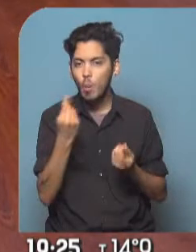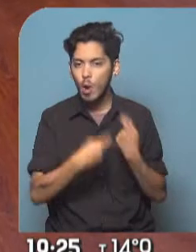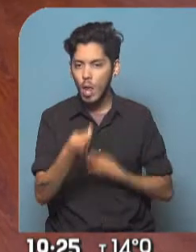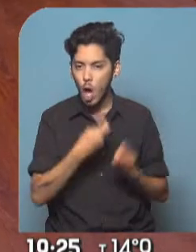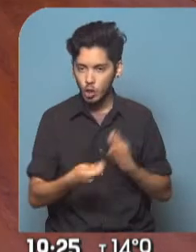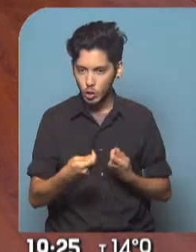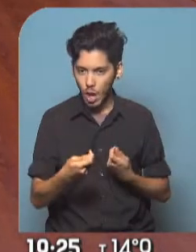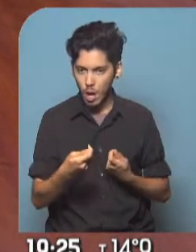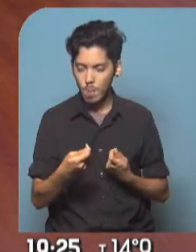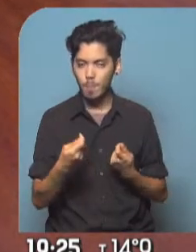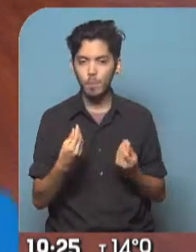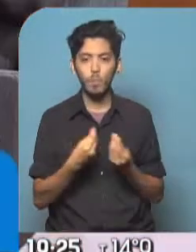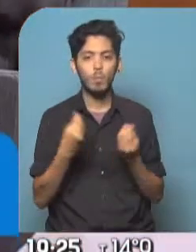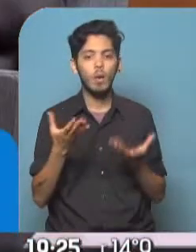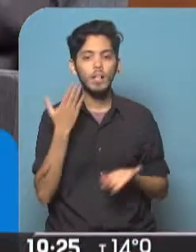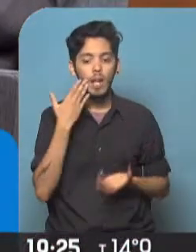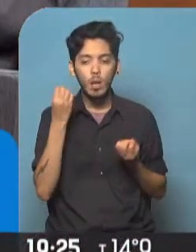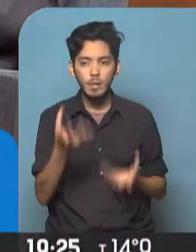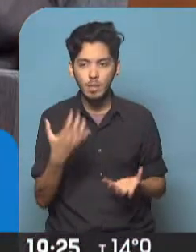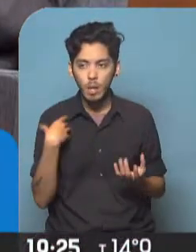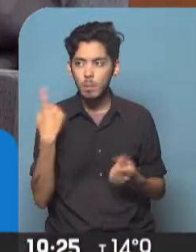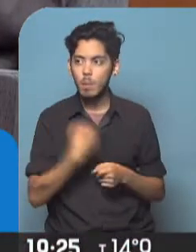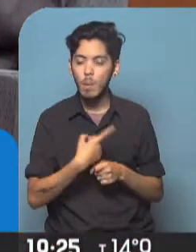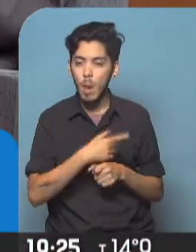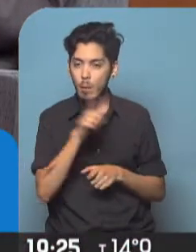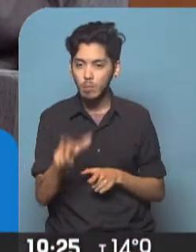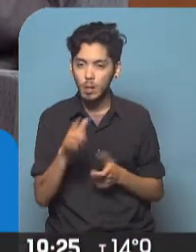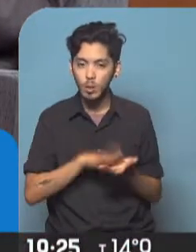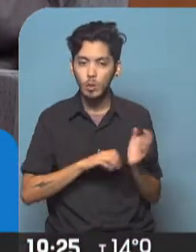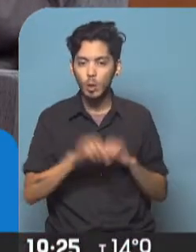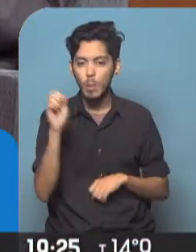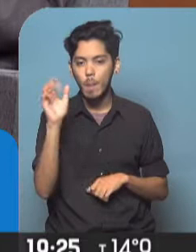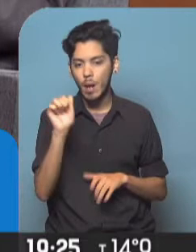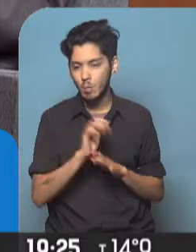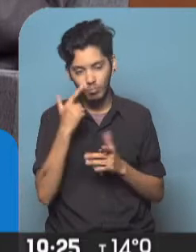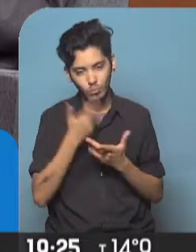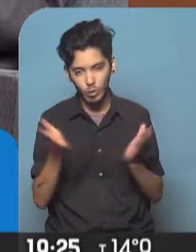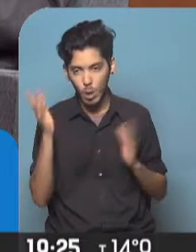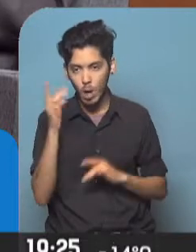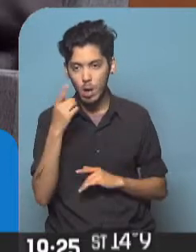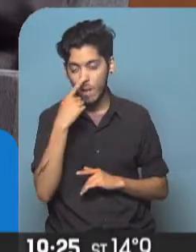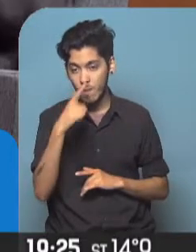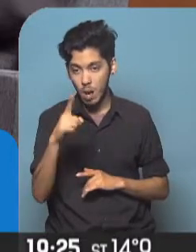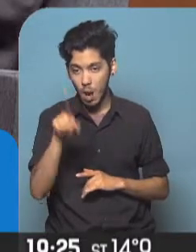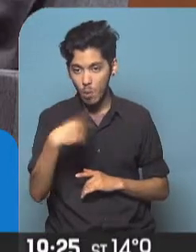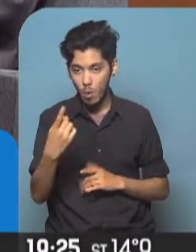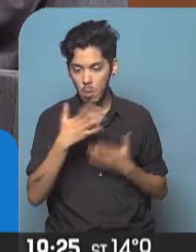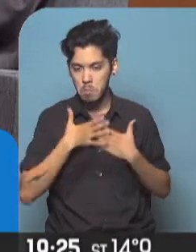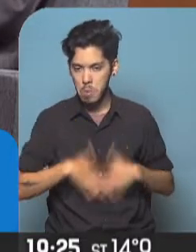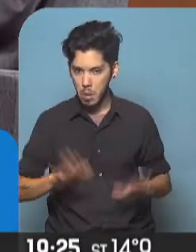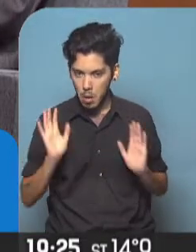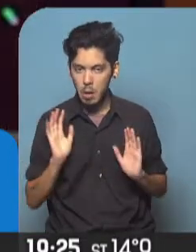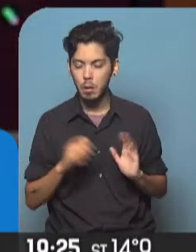Buenas noches, bien, ¿cómo andan? Bien, bueno, primer resumen de este super martes como se lo presentaba, que aparentemente ha terminado con cierta